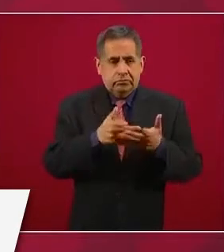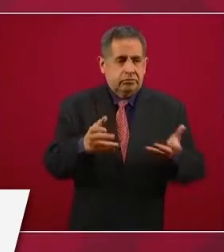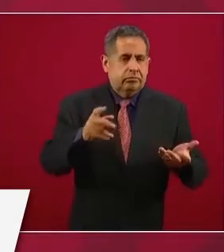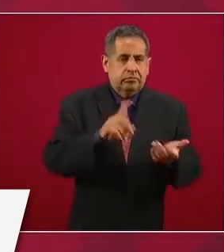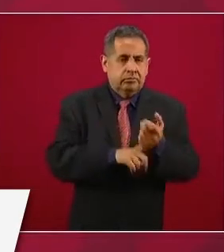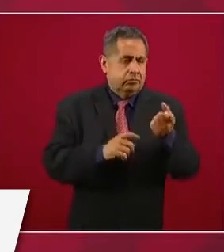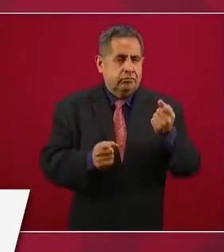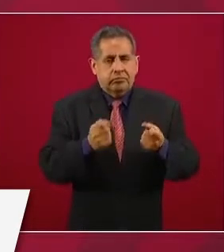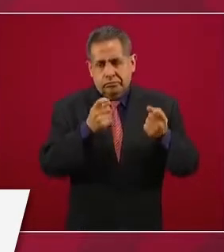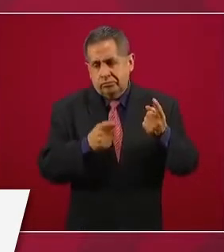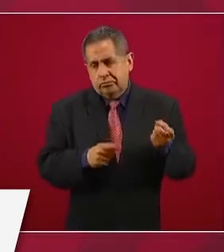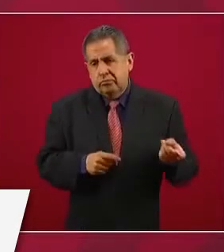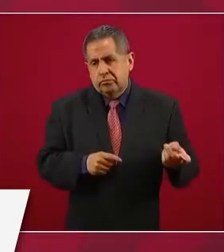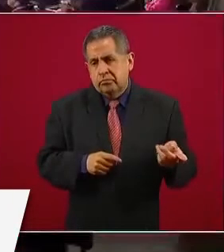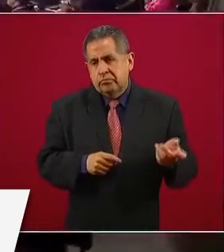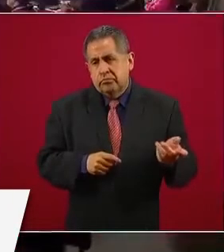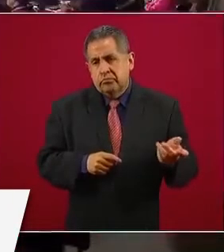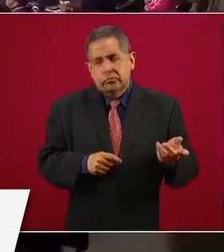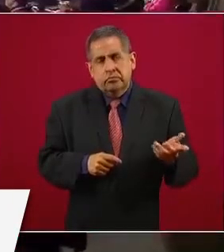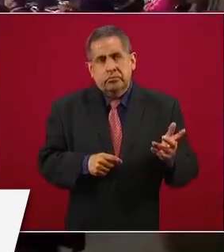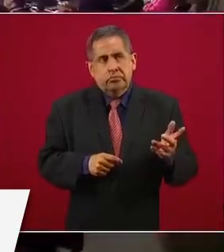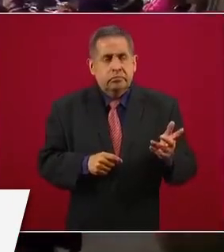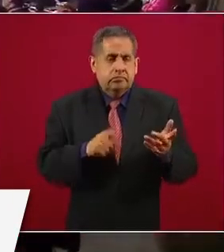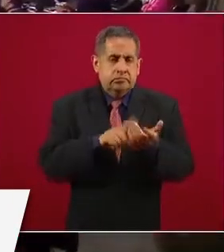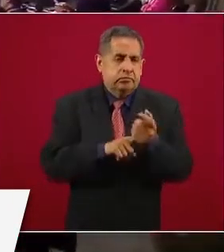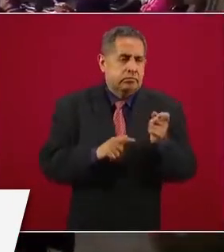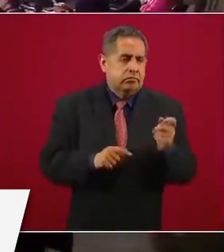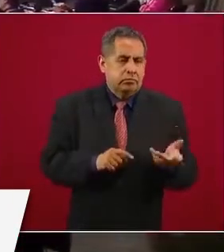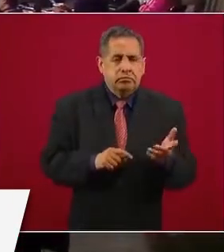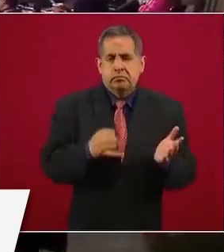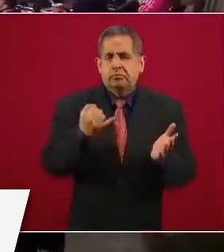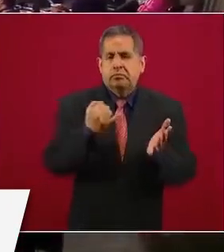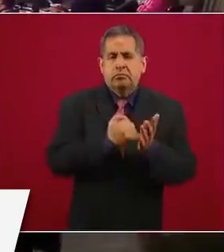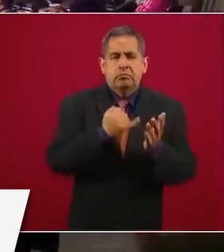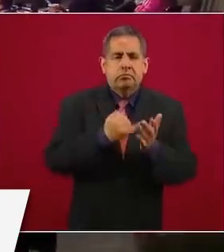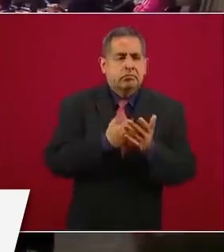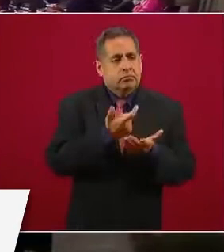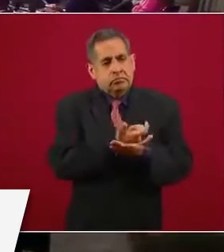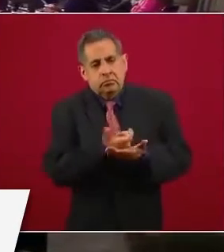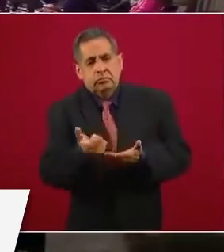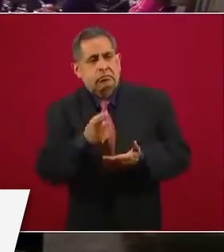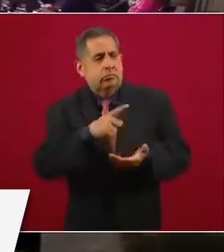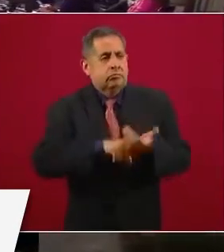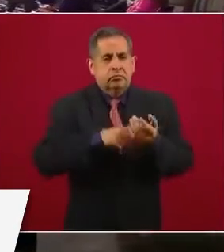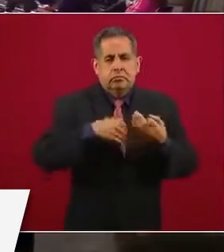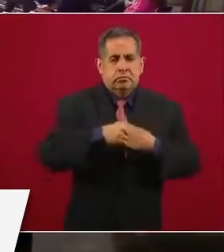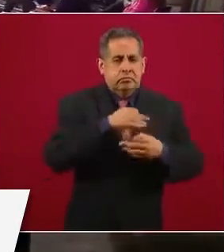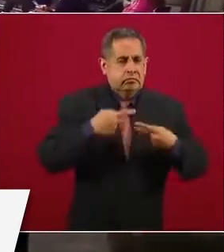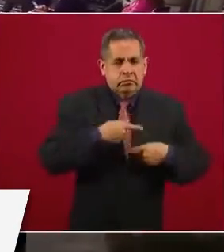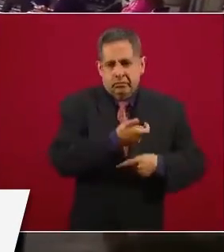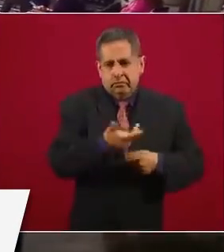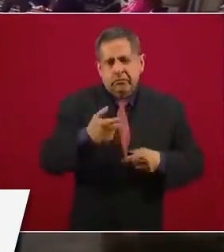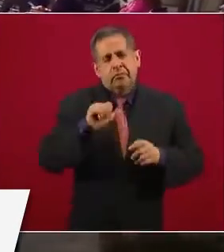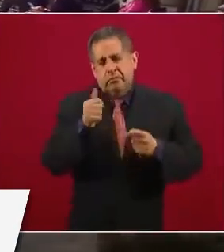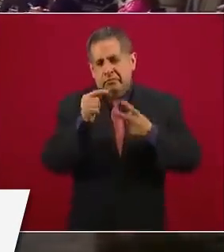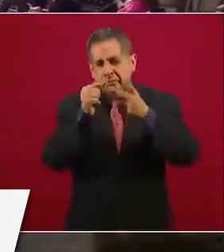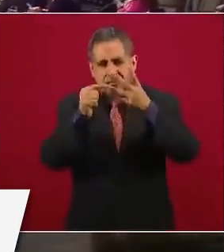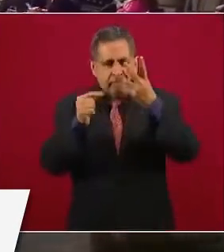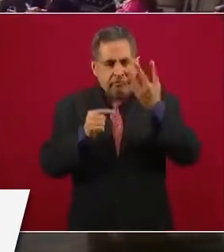en algunos casos tienen el impuesto de nómina y otros